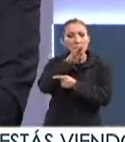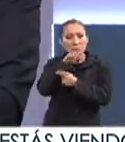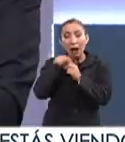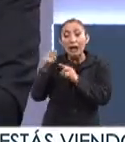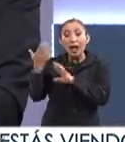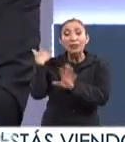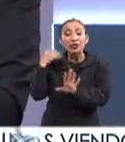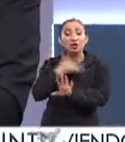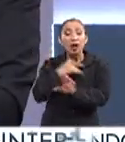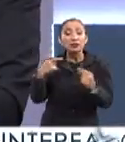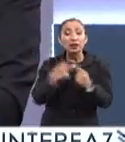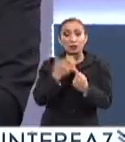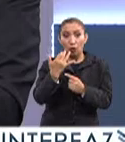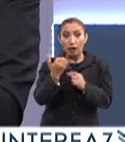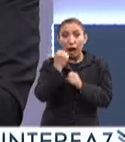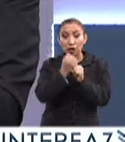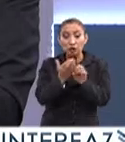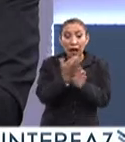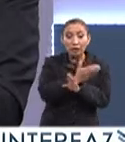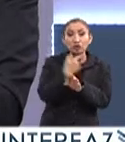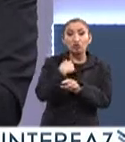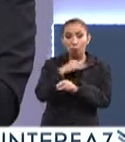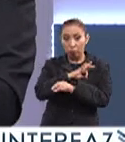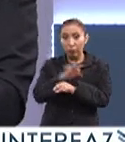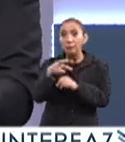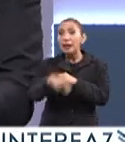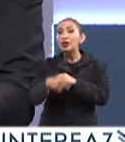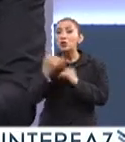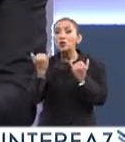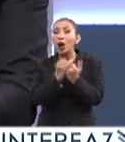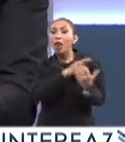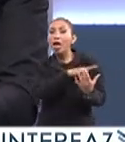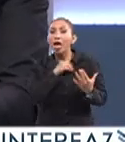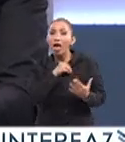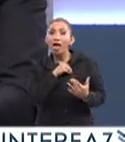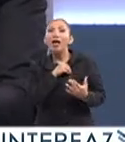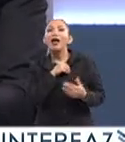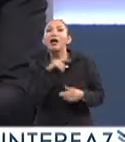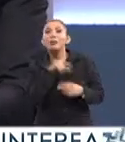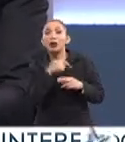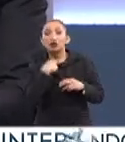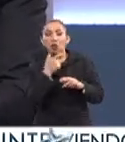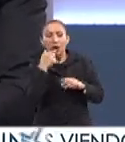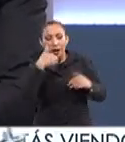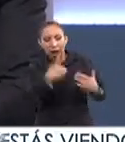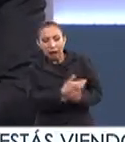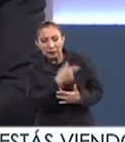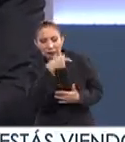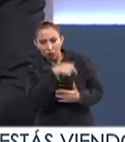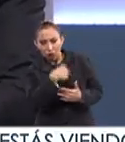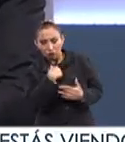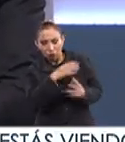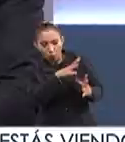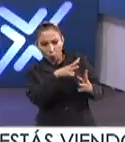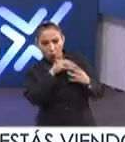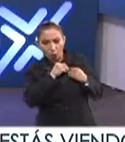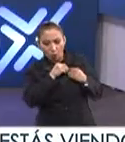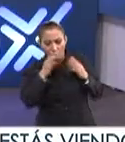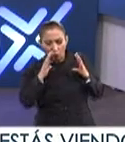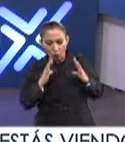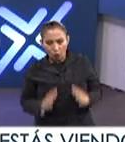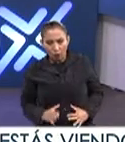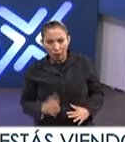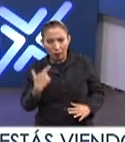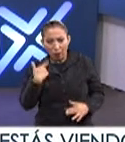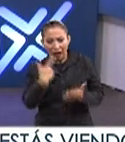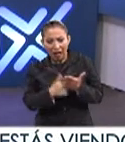que se infartó antes de los 50 años, estoy en riesgo, ¿vale? Porque esa presentación habla de que ya desde el nacimiento el metabolismo